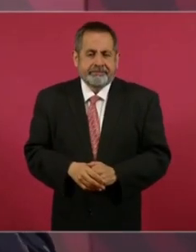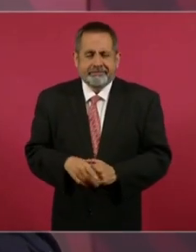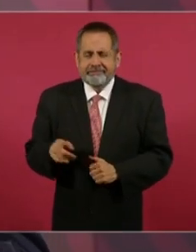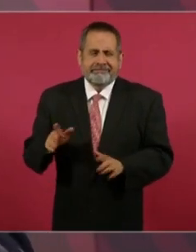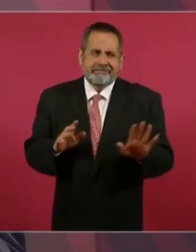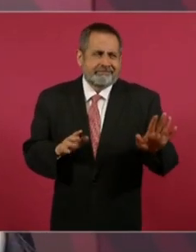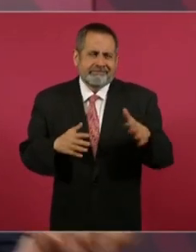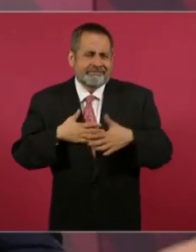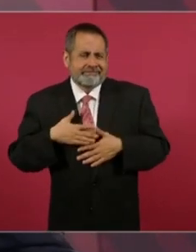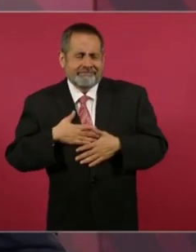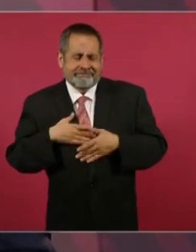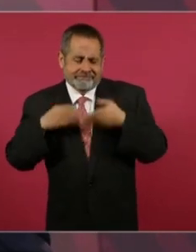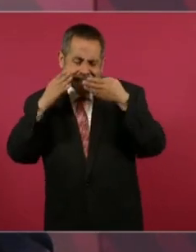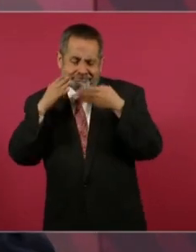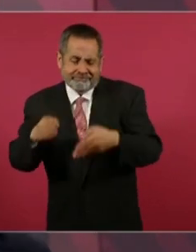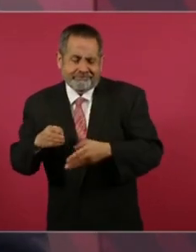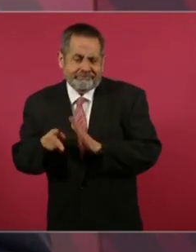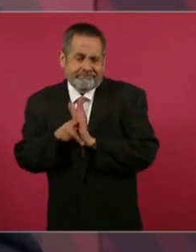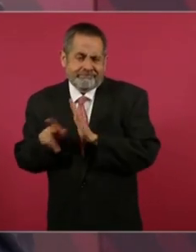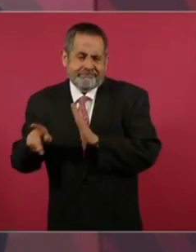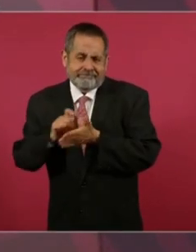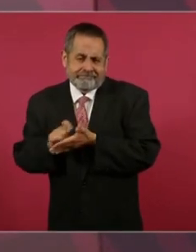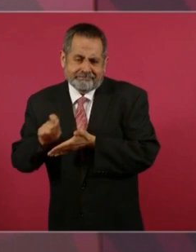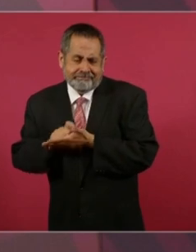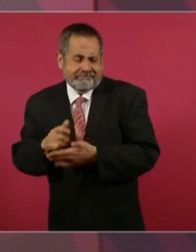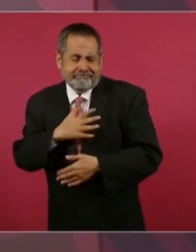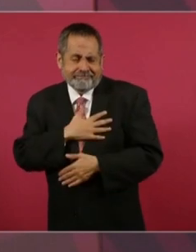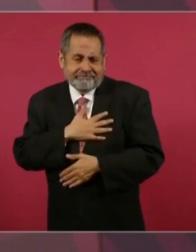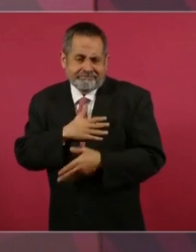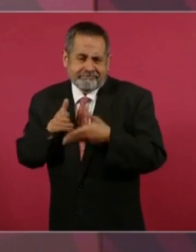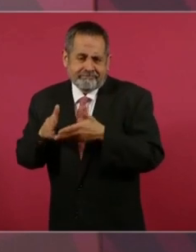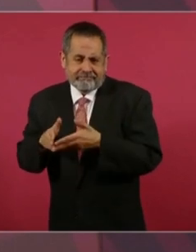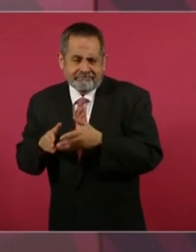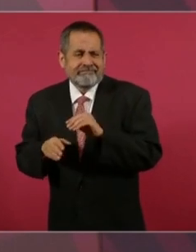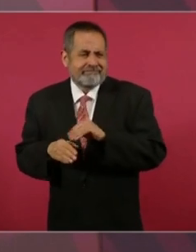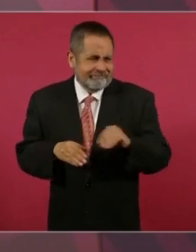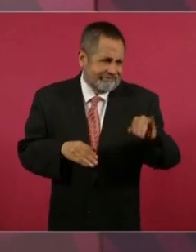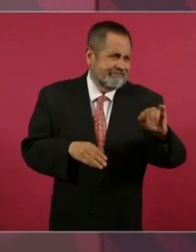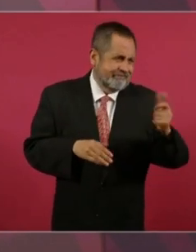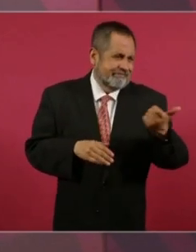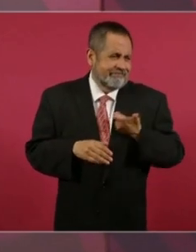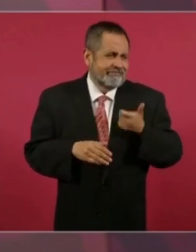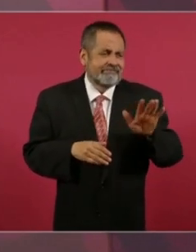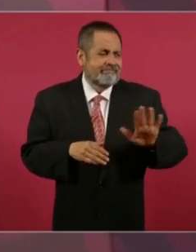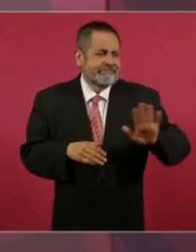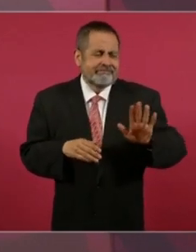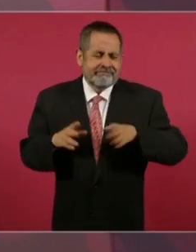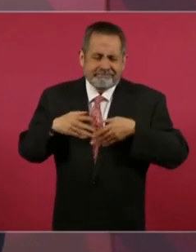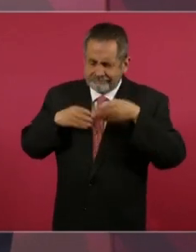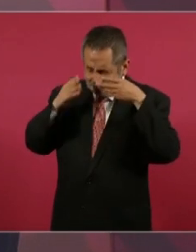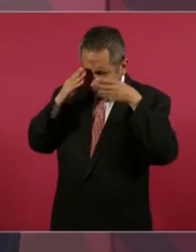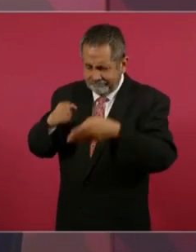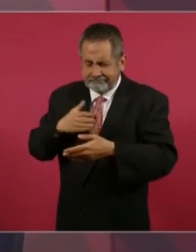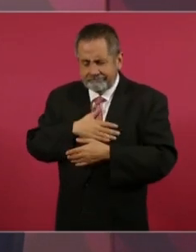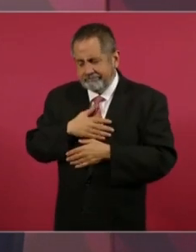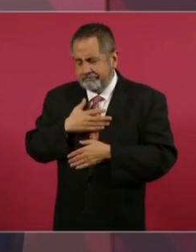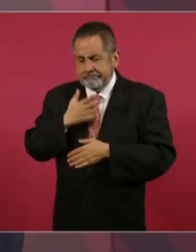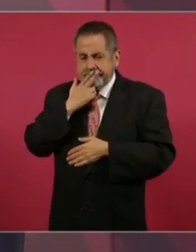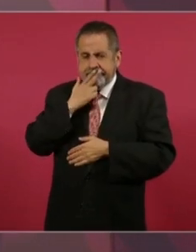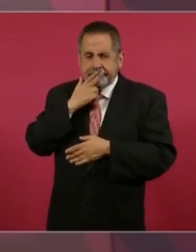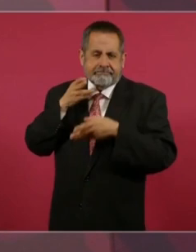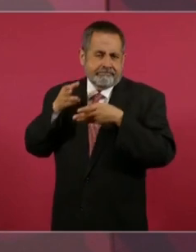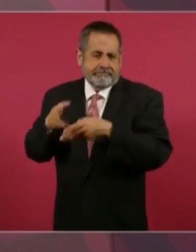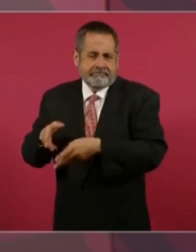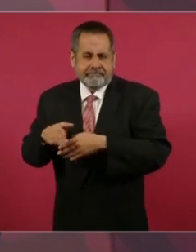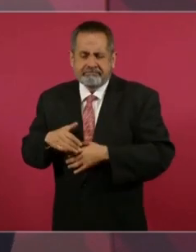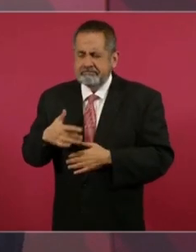Pues decir, no, pues yo no, aunque yo pueda ganar más dinero, no es mi oficio,